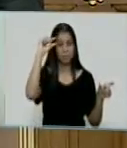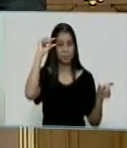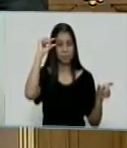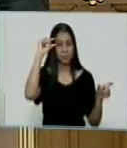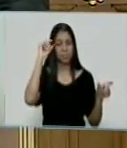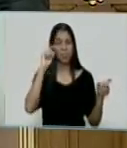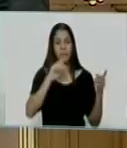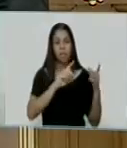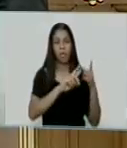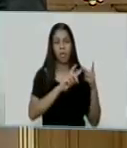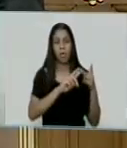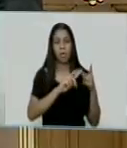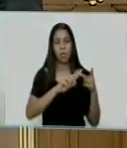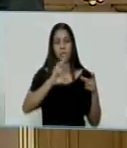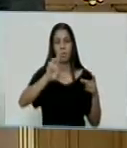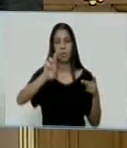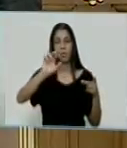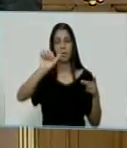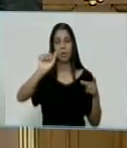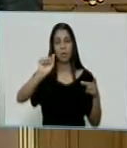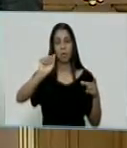y